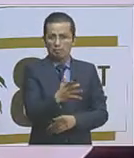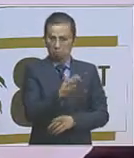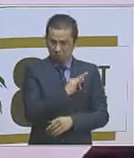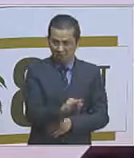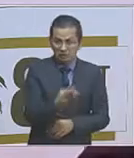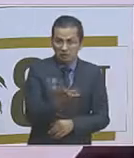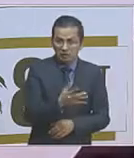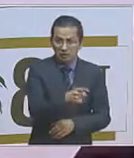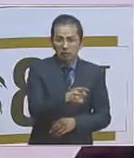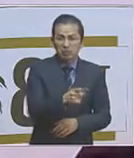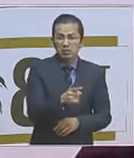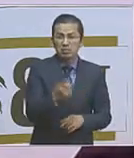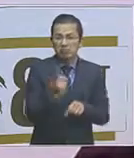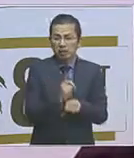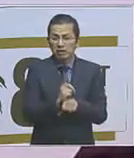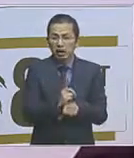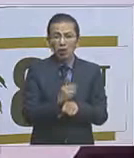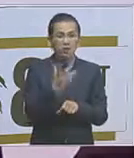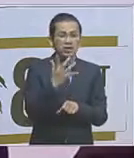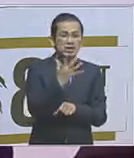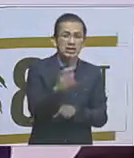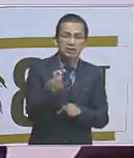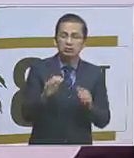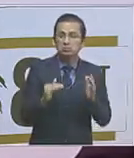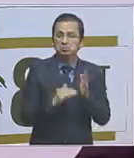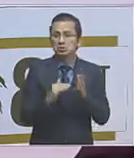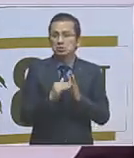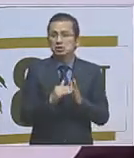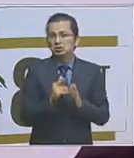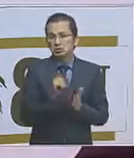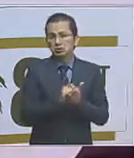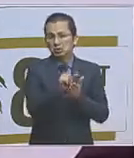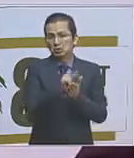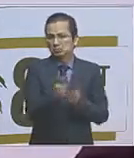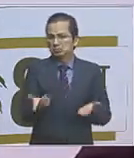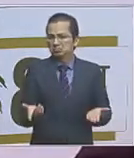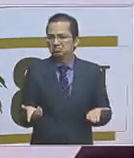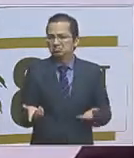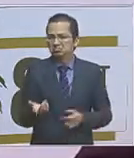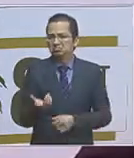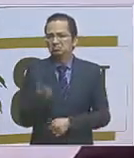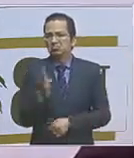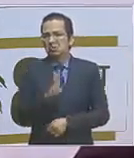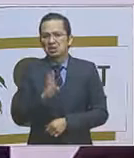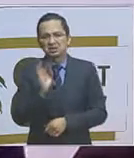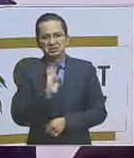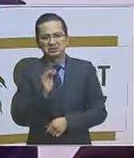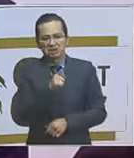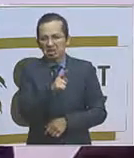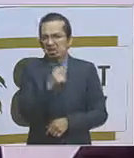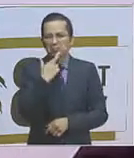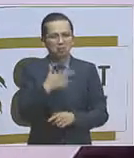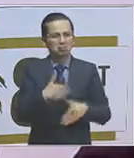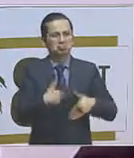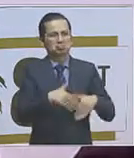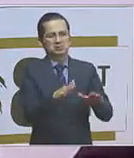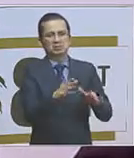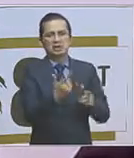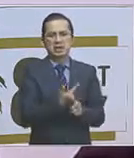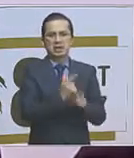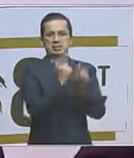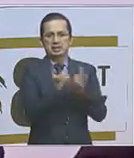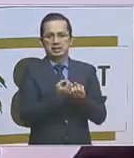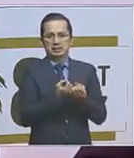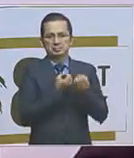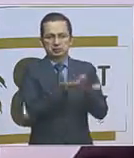posible hacer esta situación pareciera ser que el sentido común nos arroja más hacia el esquema de la libertad de expresión que hacia el